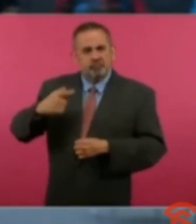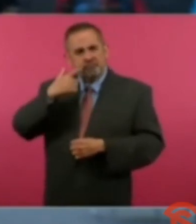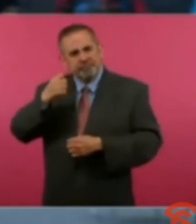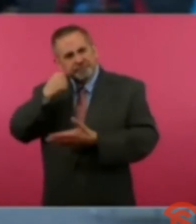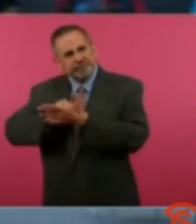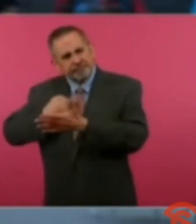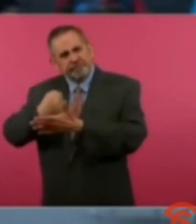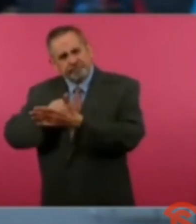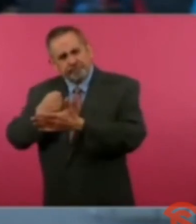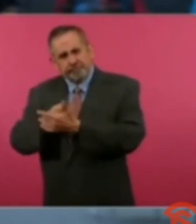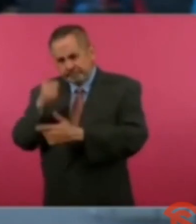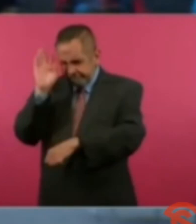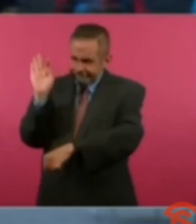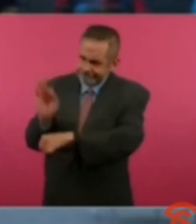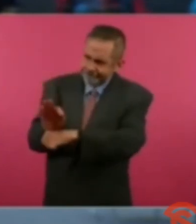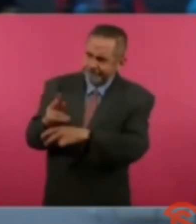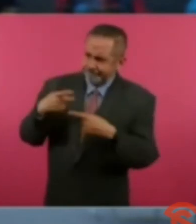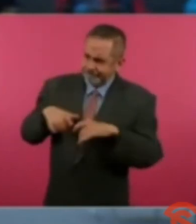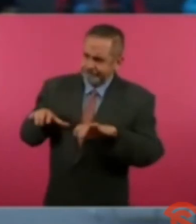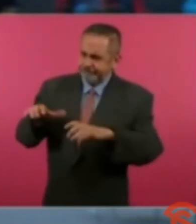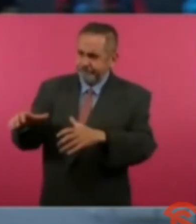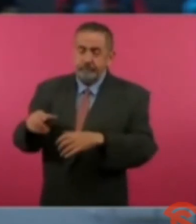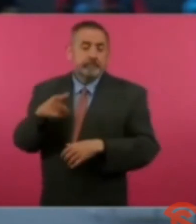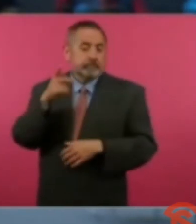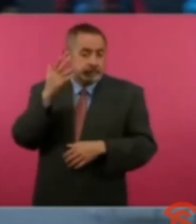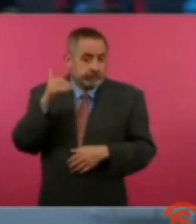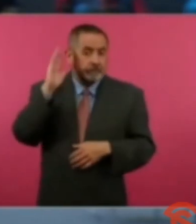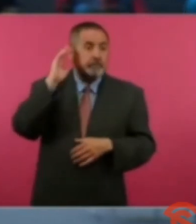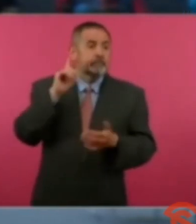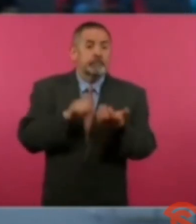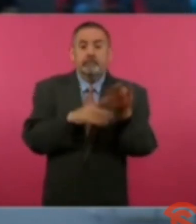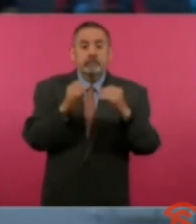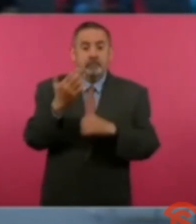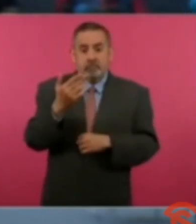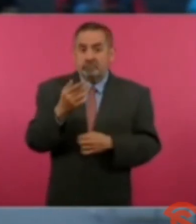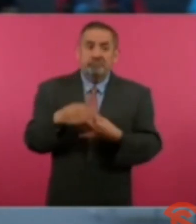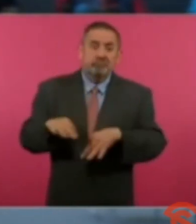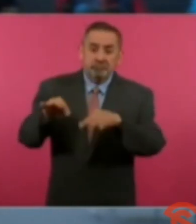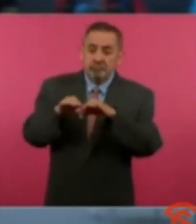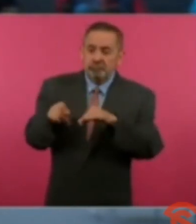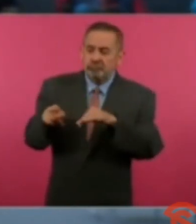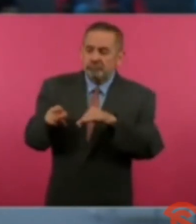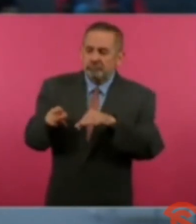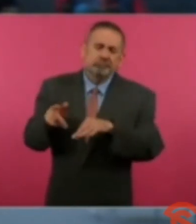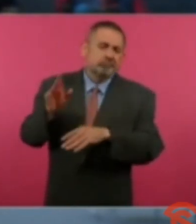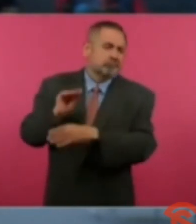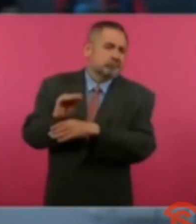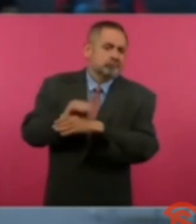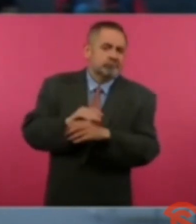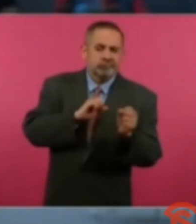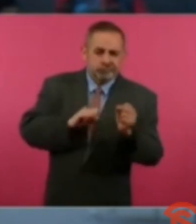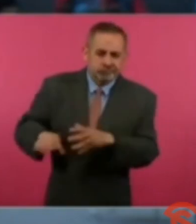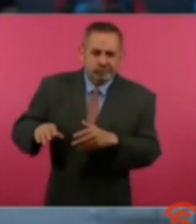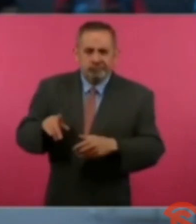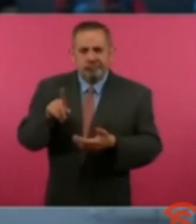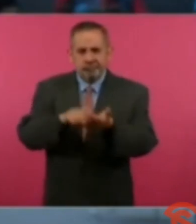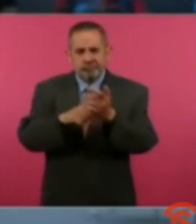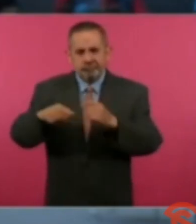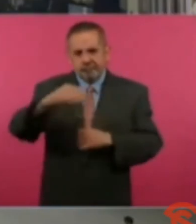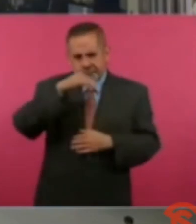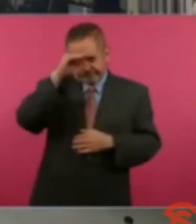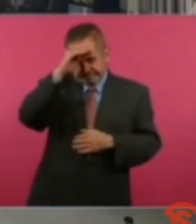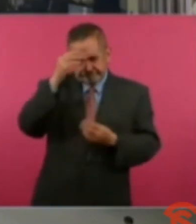pero el sistema ferroviario en ese momento, en los 50, era muy importante y desde ahí se empezó a abandonar. Si nos puede dar una reflexión,